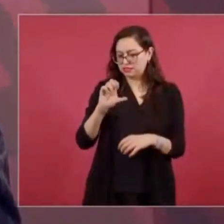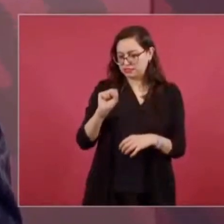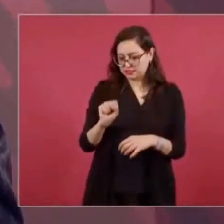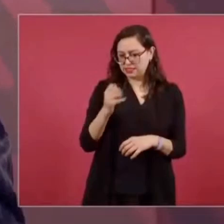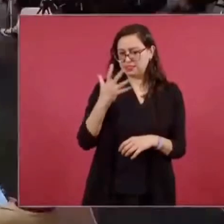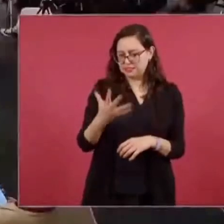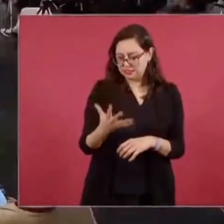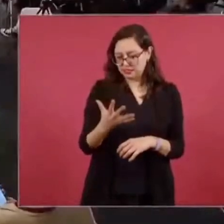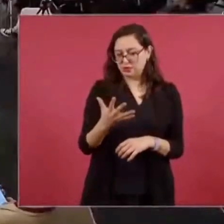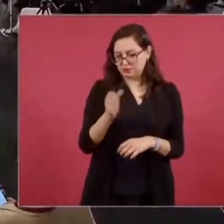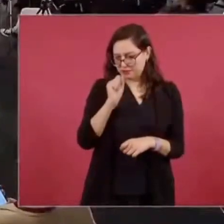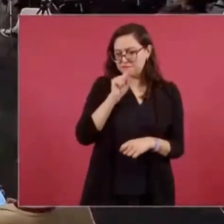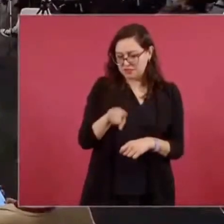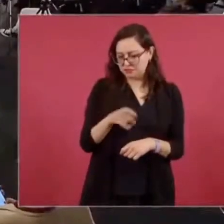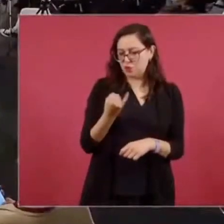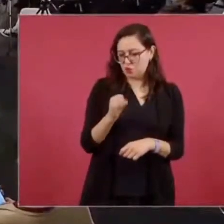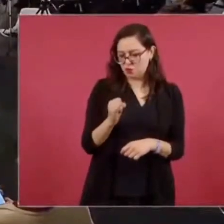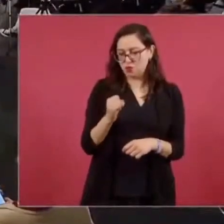1867.